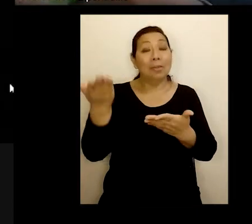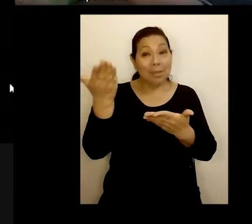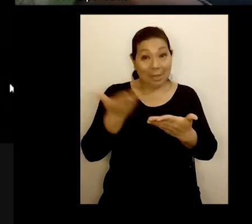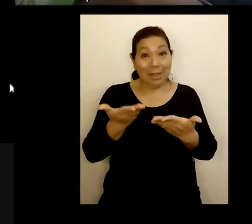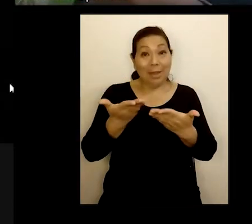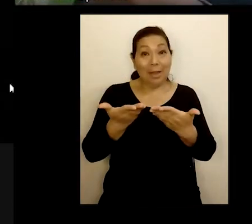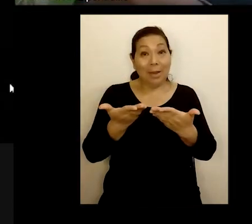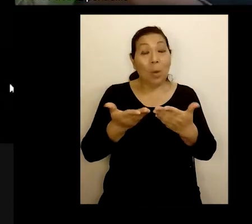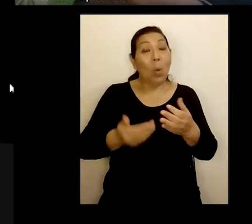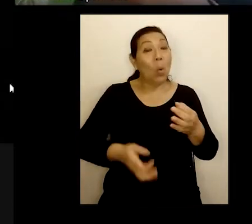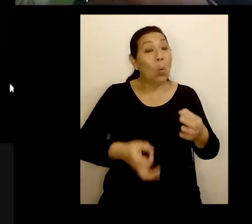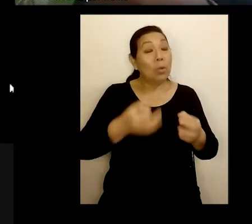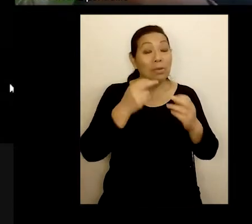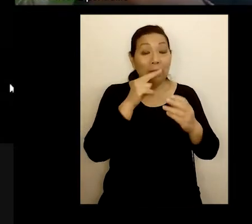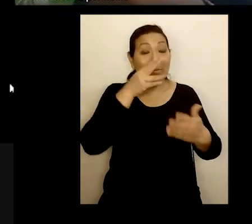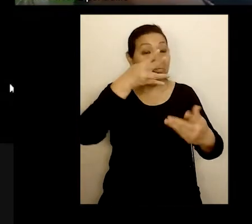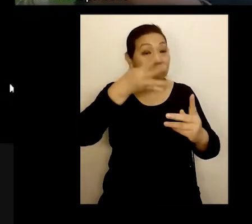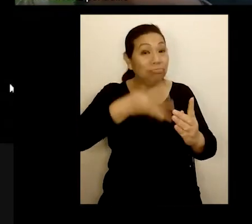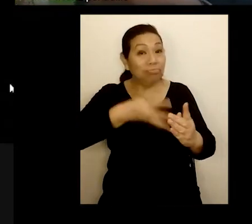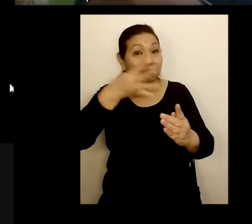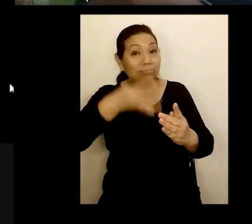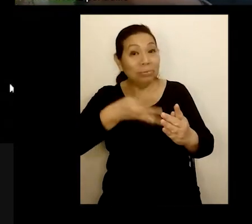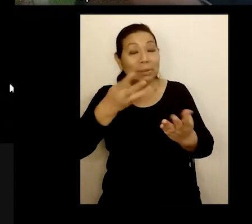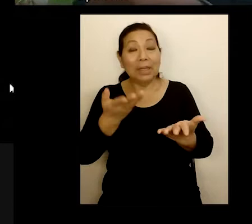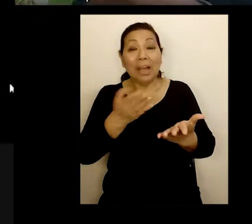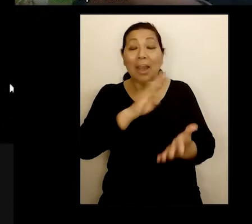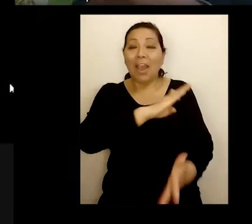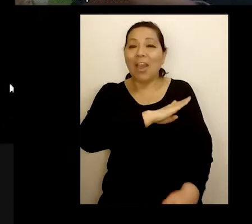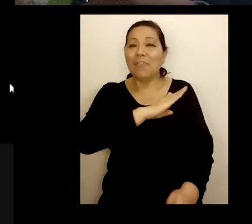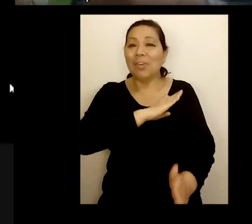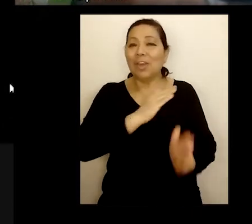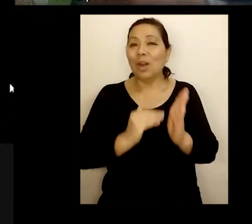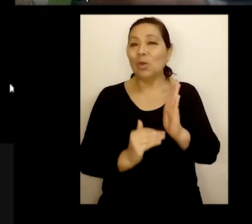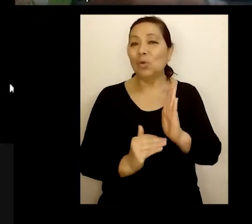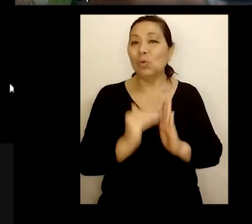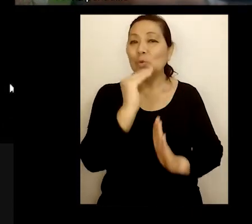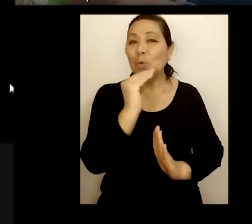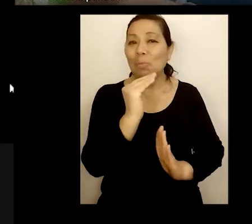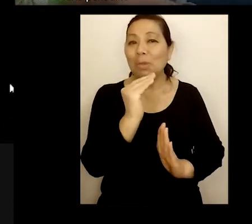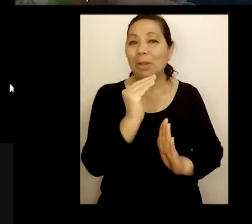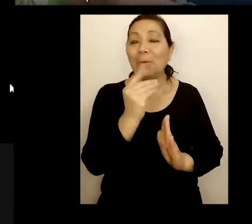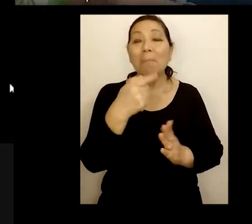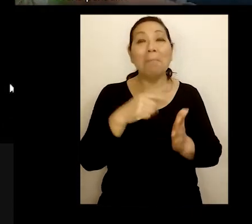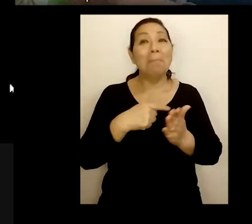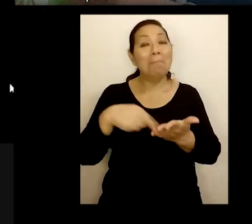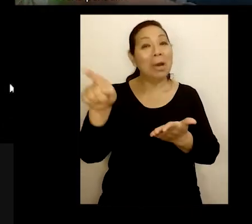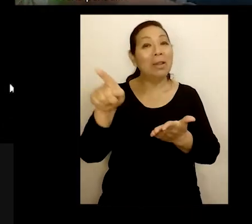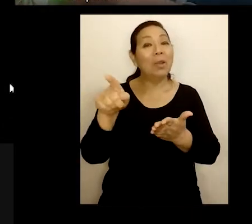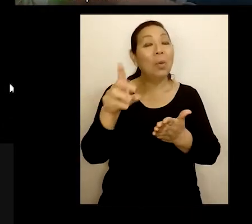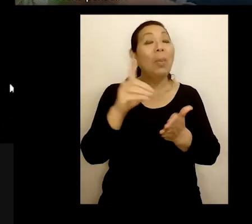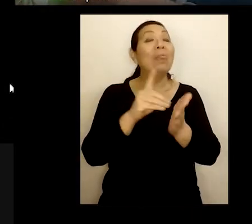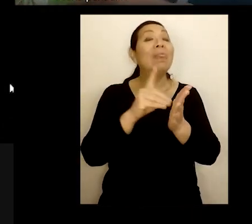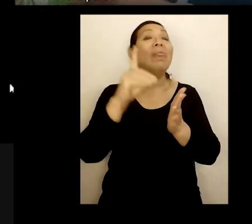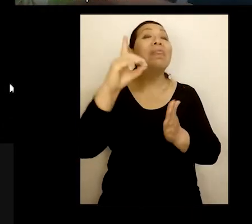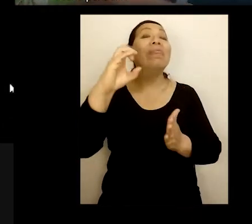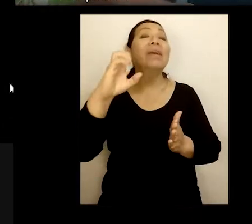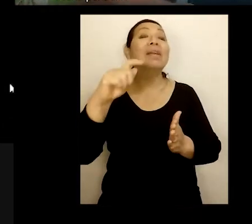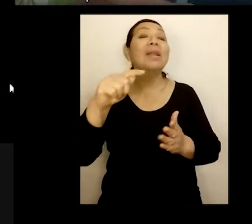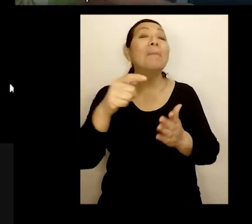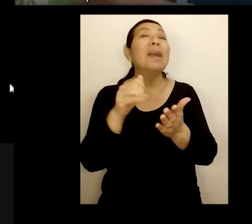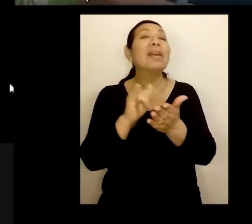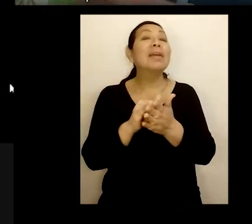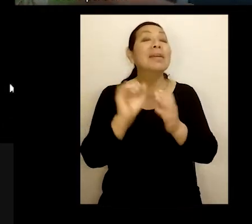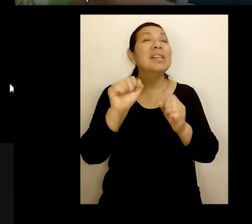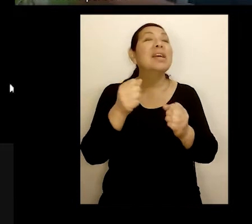sala, al momento de ser vista, previamente el fiscal superior emite un dictamen y señala que